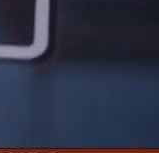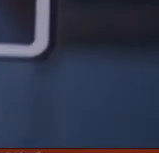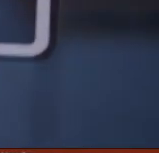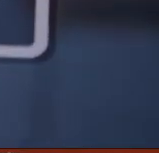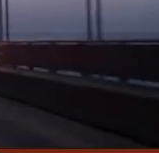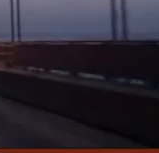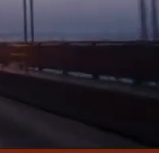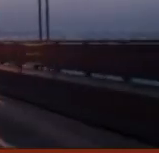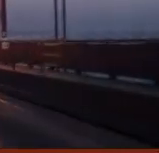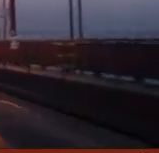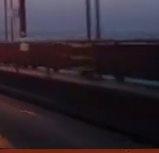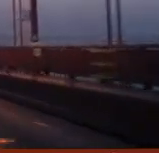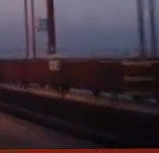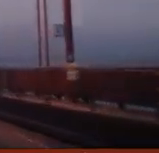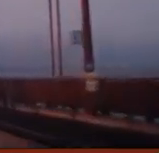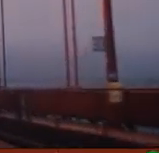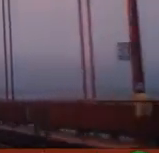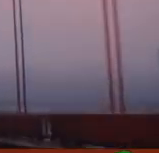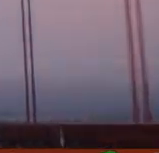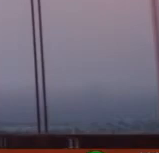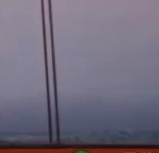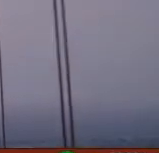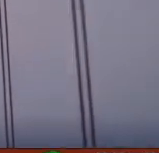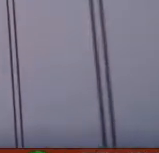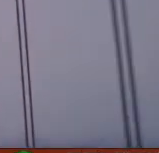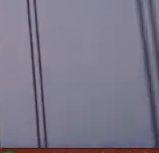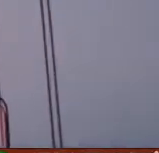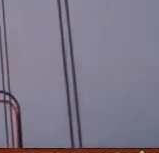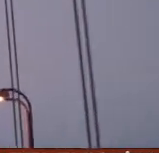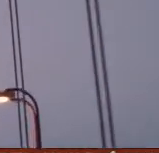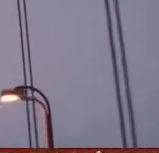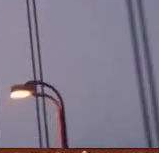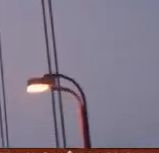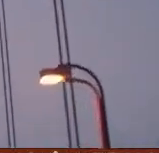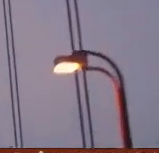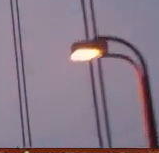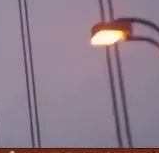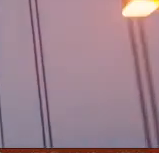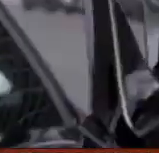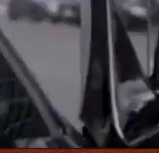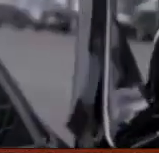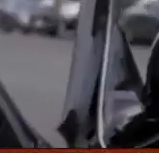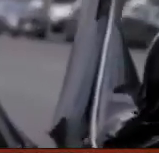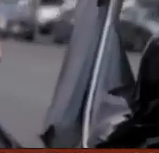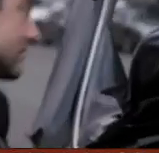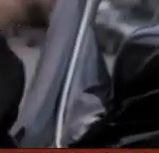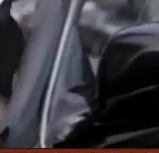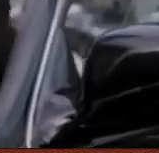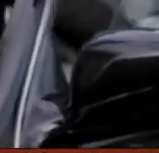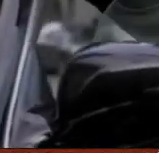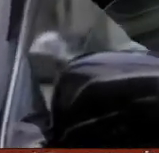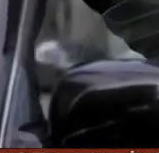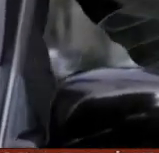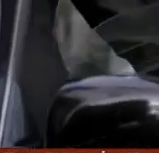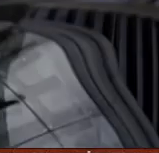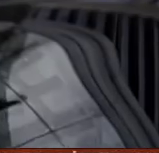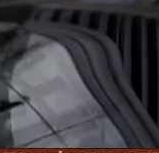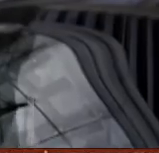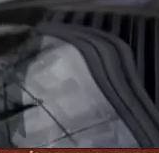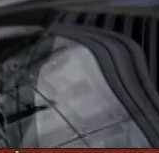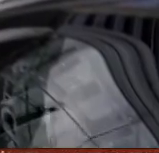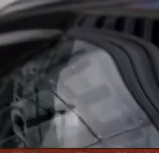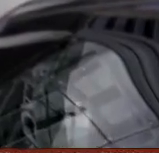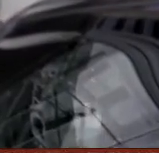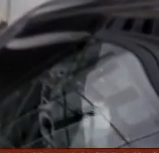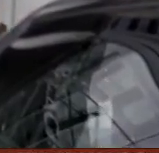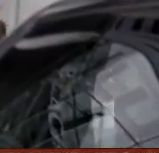implicaría llevar pacientes a los hospitales, sino también para que los médicos o enfermeros puedan acudir al hogar de los enfermos. De esta forma, dijeron